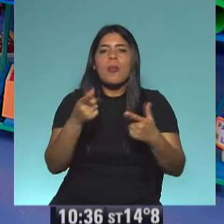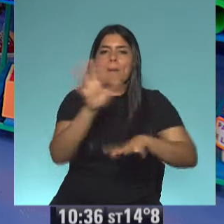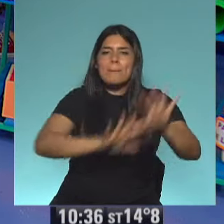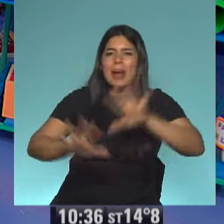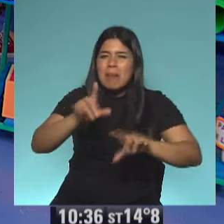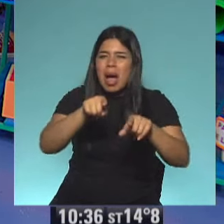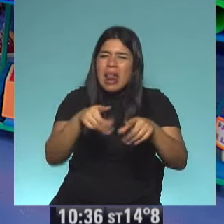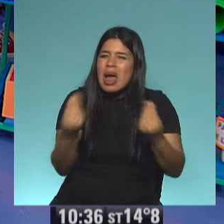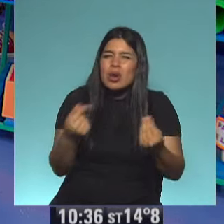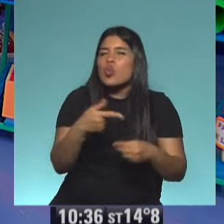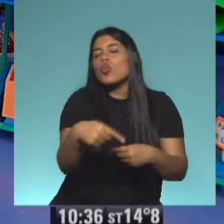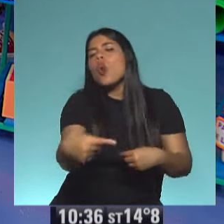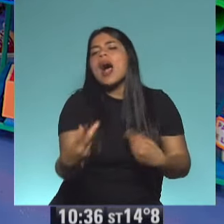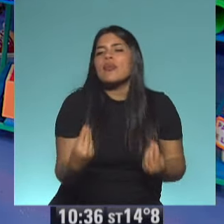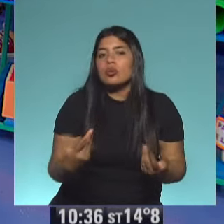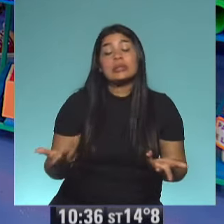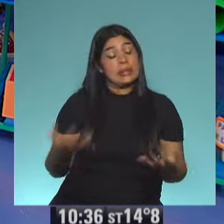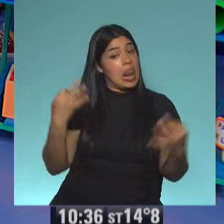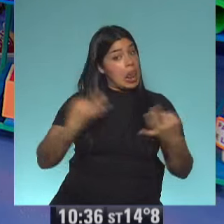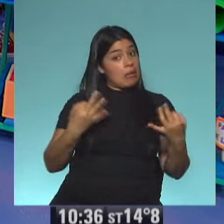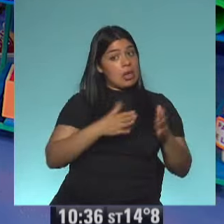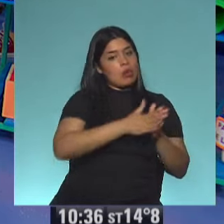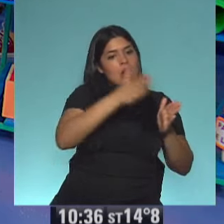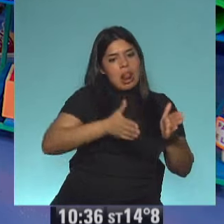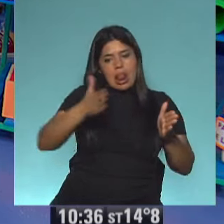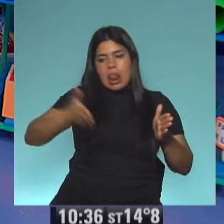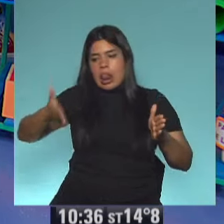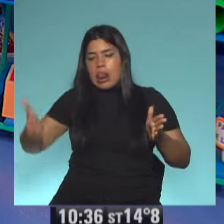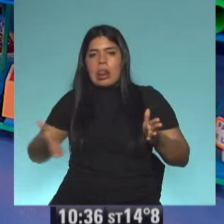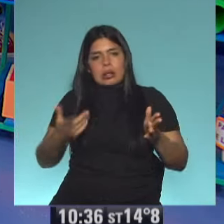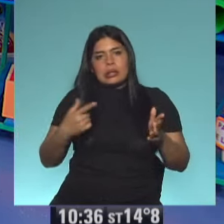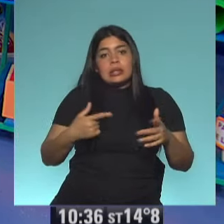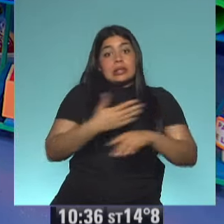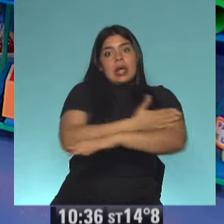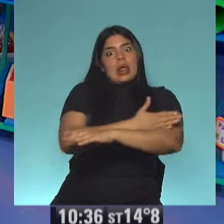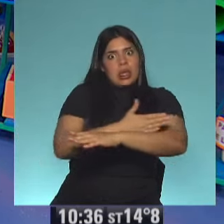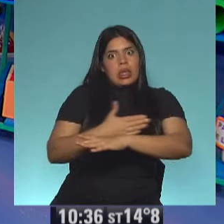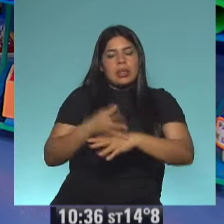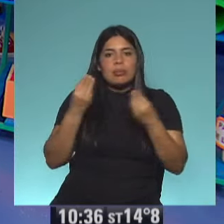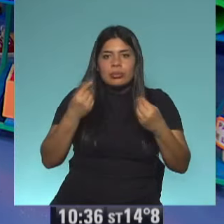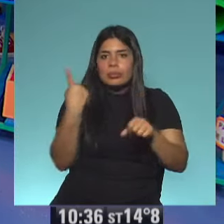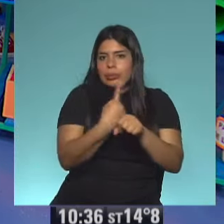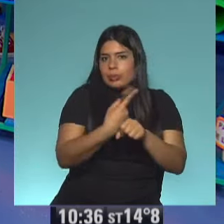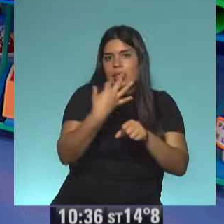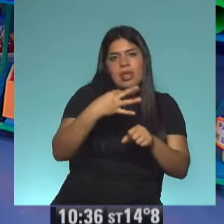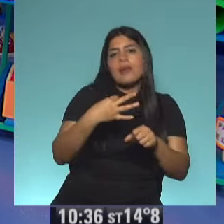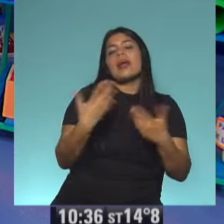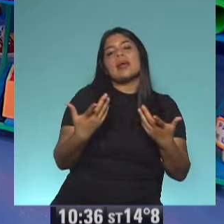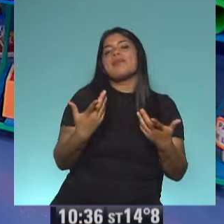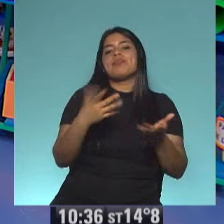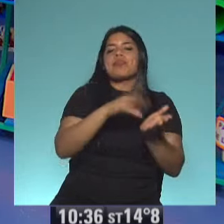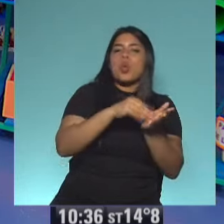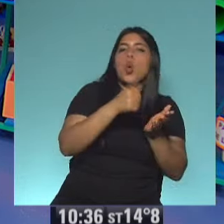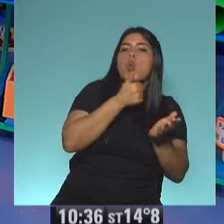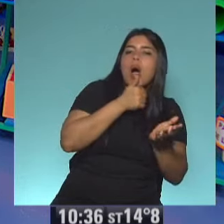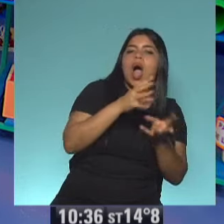Bueno, eso es un proceso largo, porque... lo que primero hay que hacer es modelar, después hacer la cartapesta, después